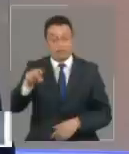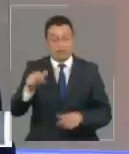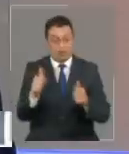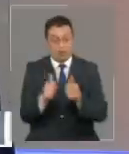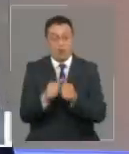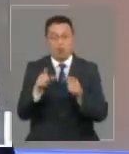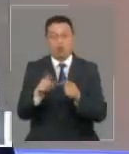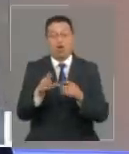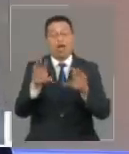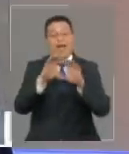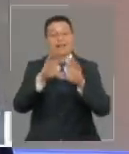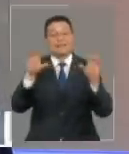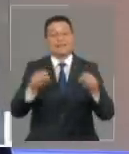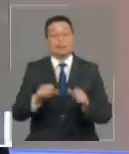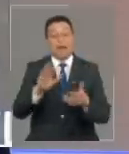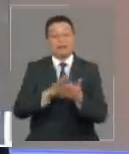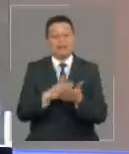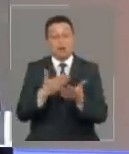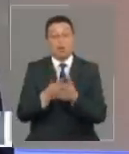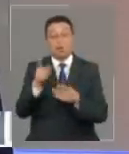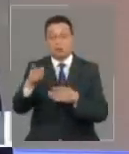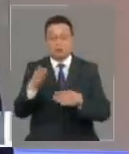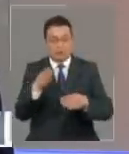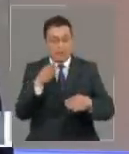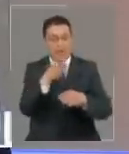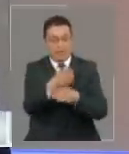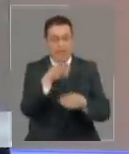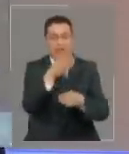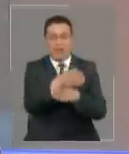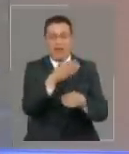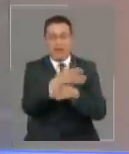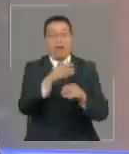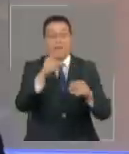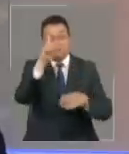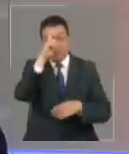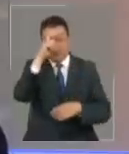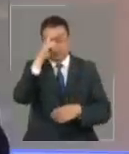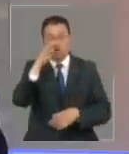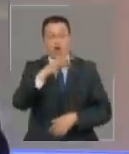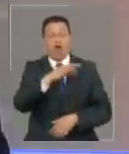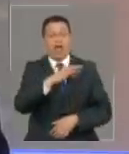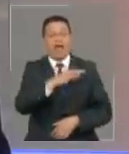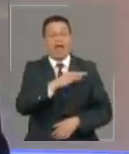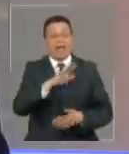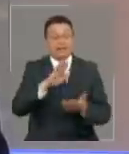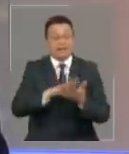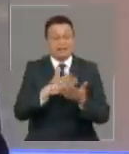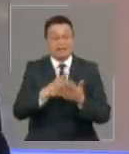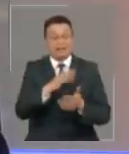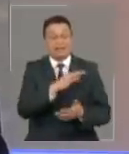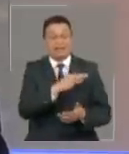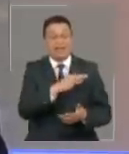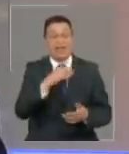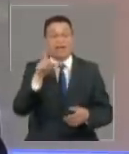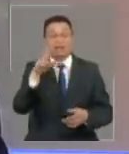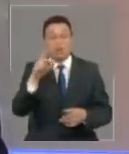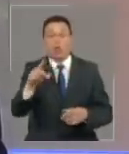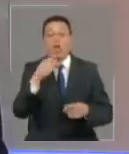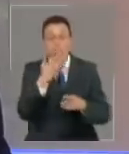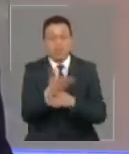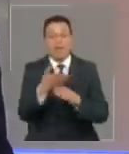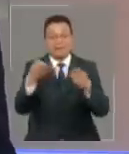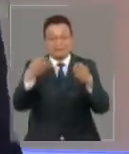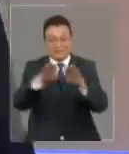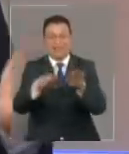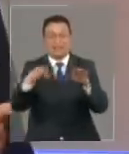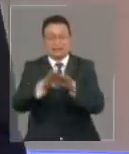sistema de salud en los barrios, han ido, y ustedes le pueden preguntar al ministro de Salud, al Seremi de Salud, insistentemente para hacer que se cierre la